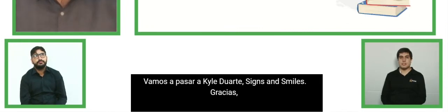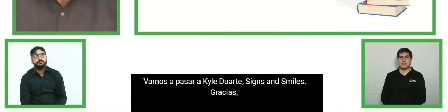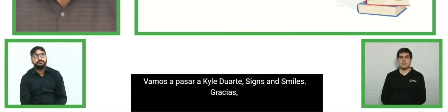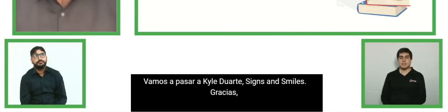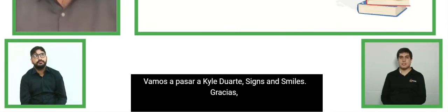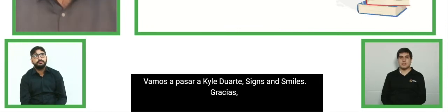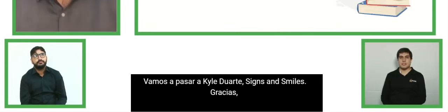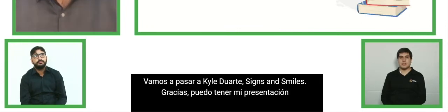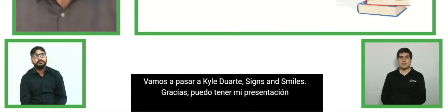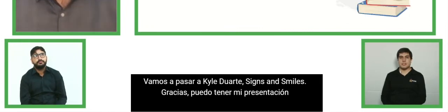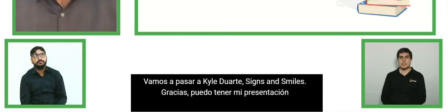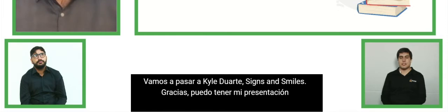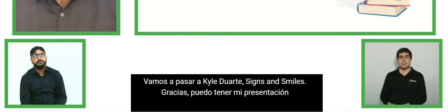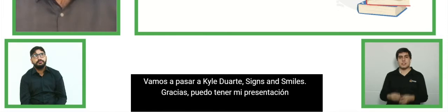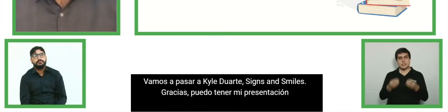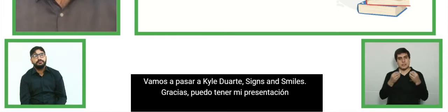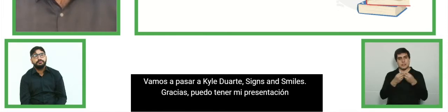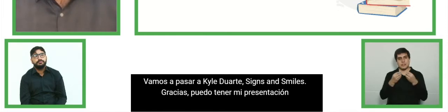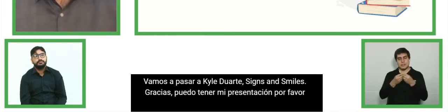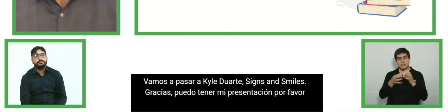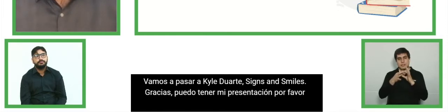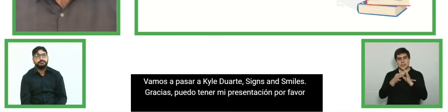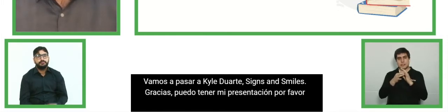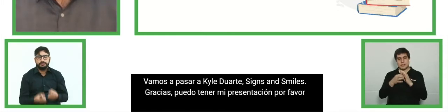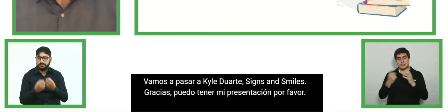Muchas gracias por estar acá. Soy